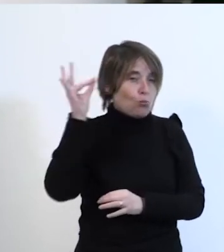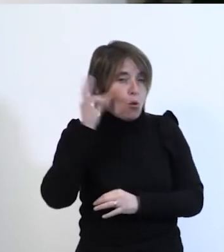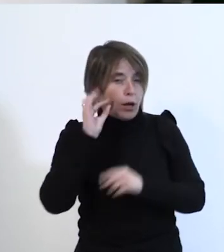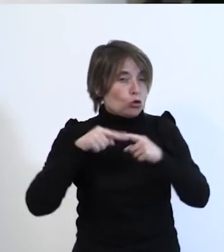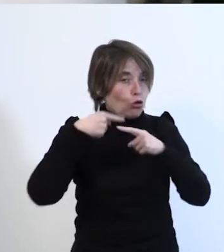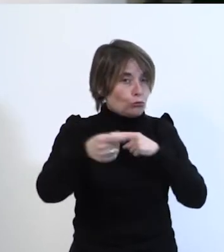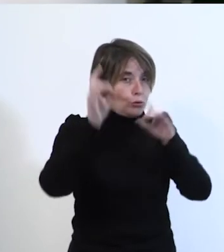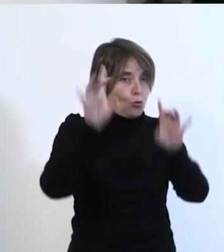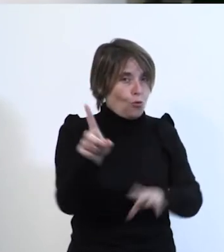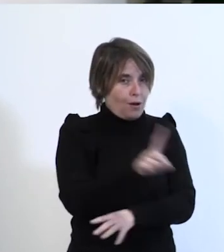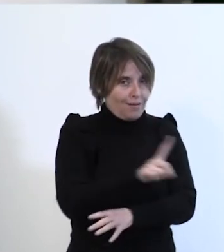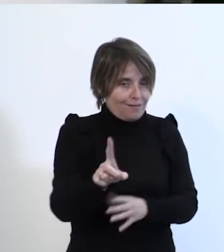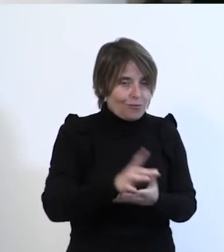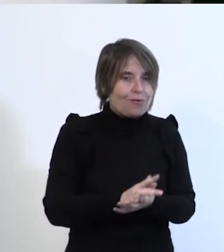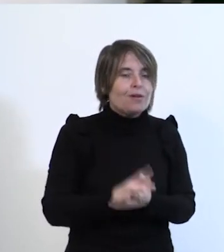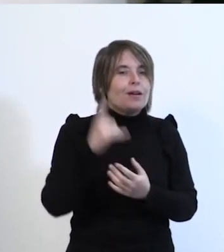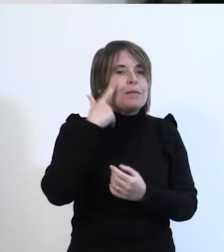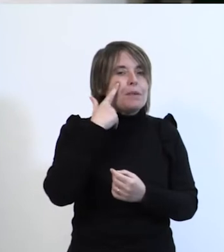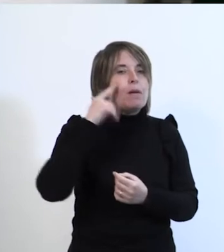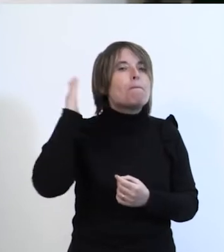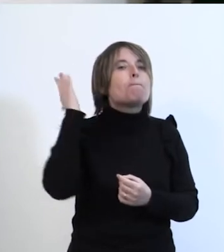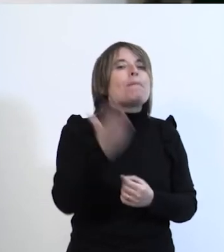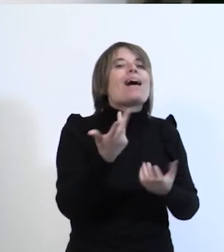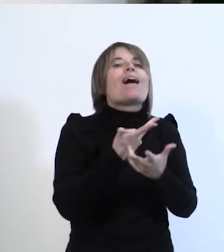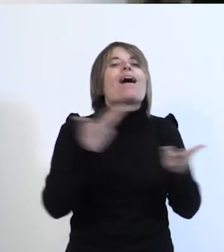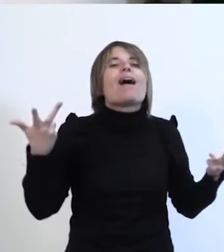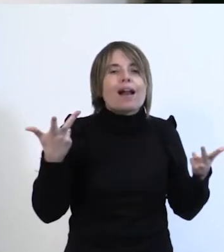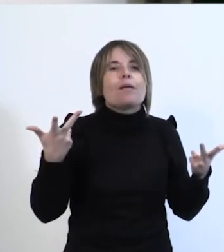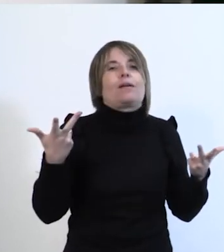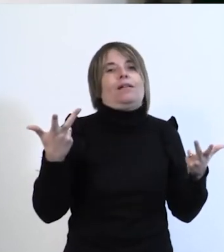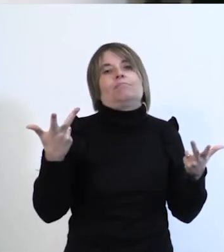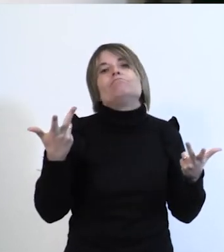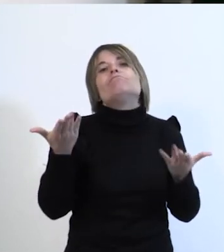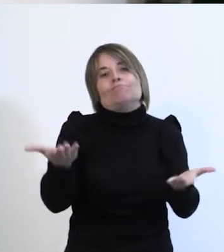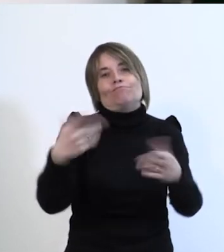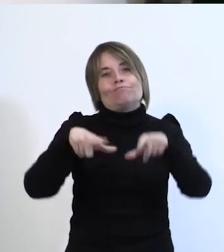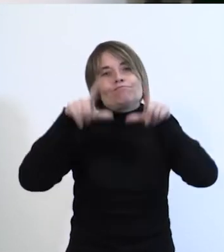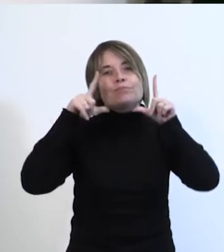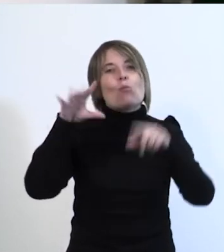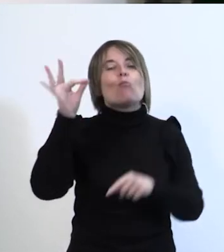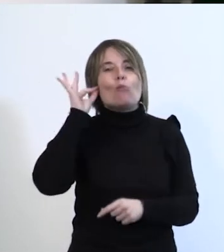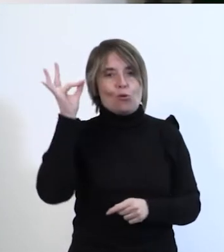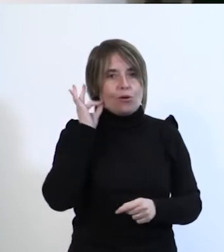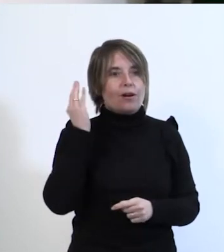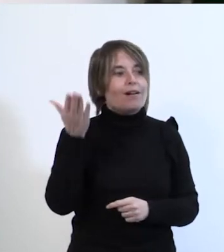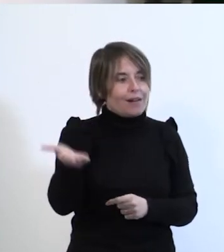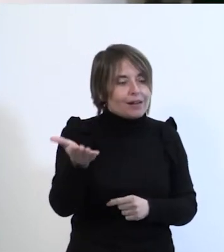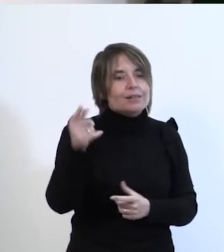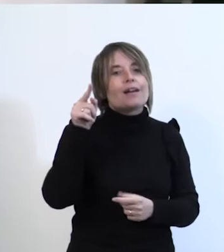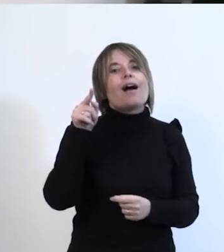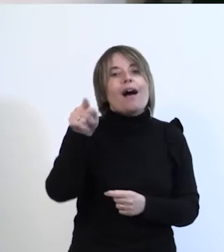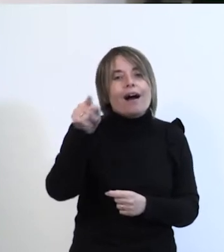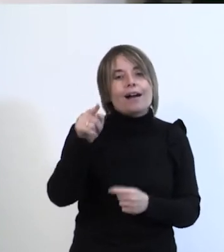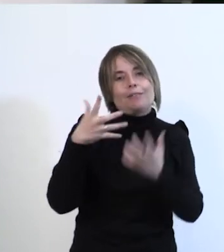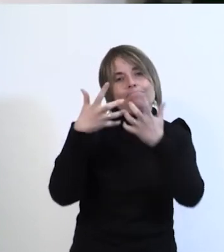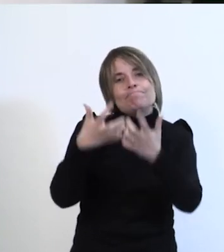en mujeres. Y esos impactos diferenciados son más graves y más agudos en las mujeres. Y allí habrá